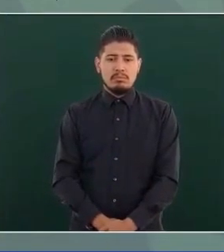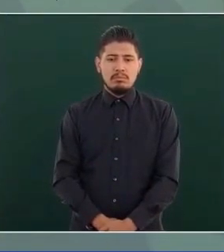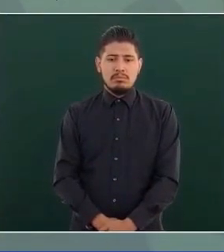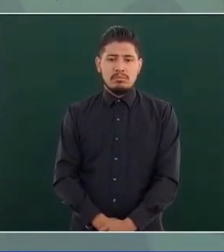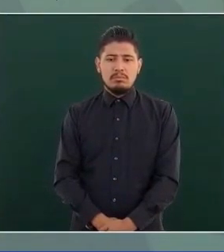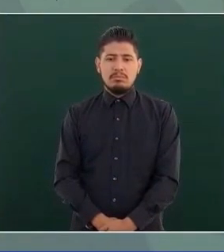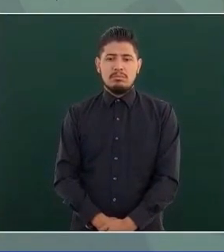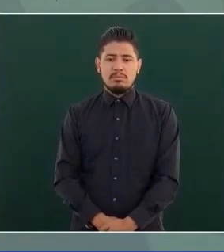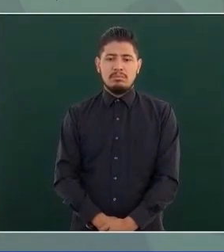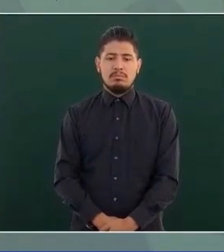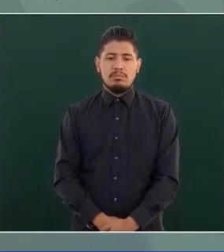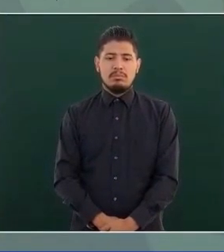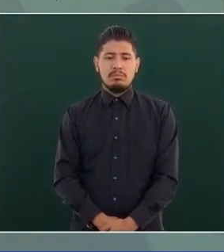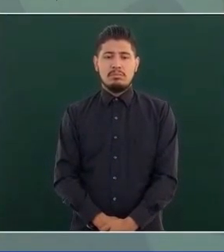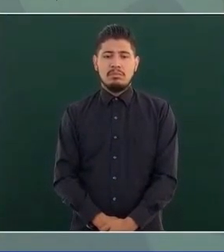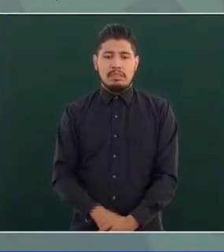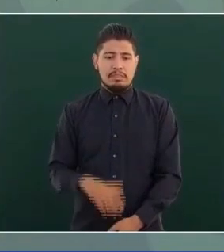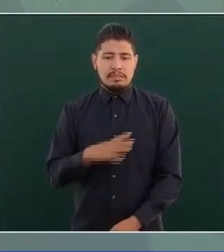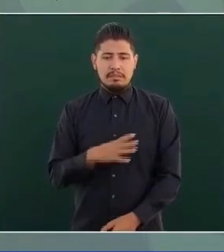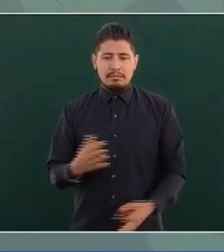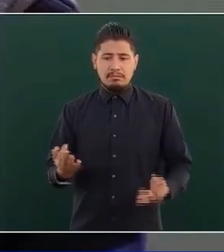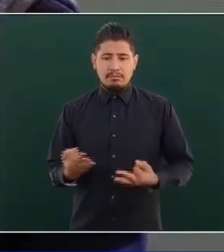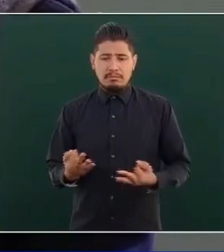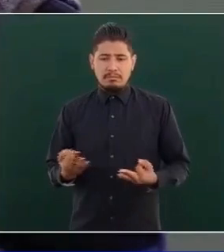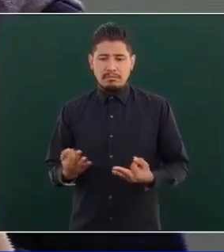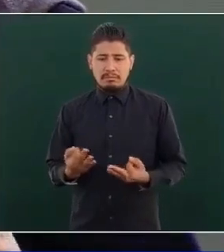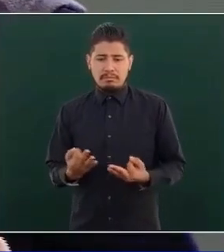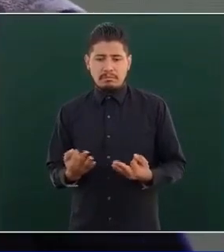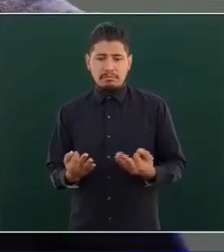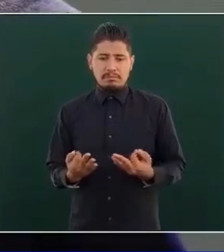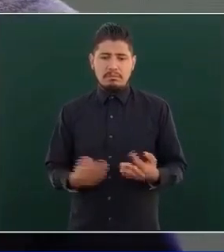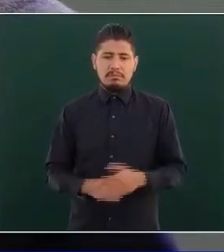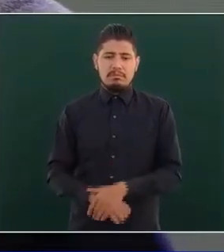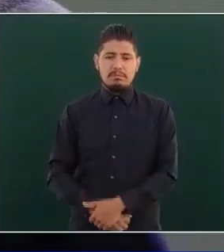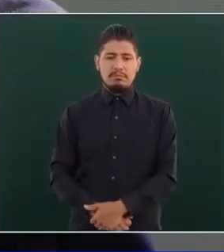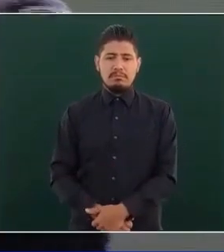padeciendo de frío, sufriendo.